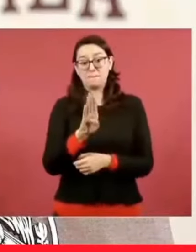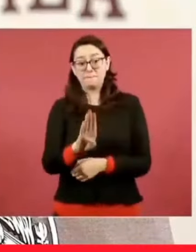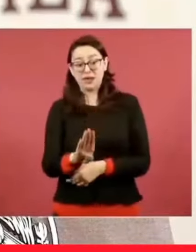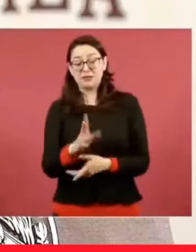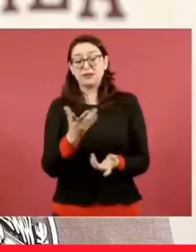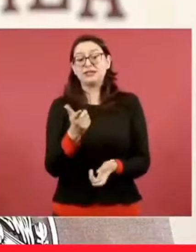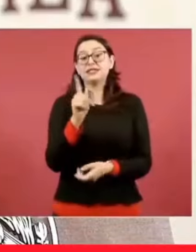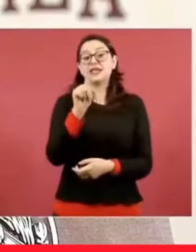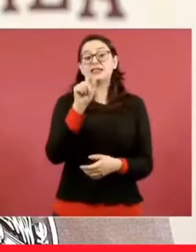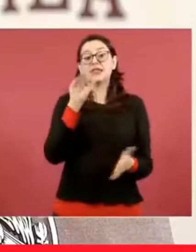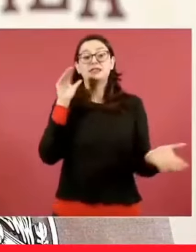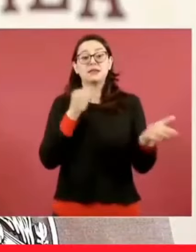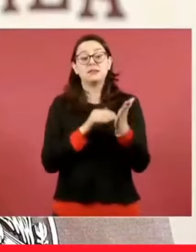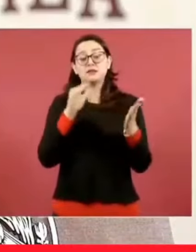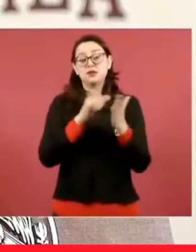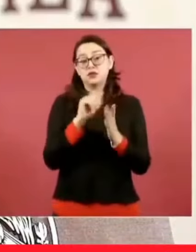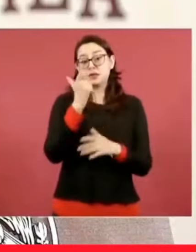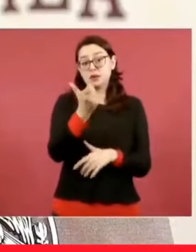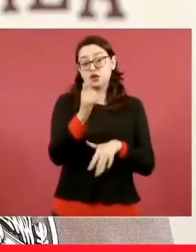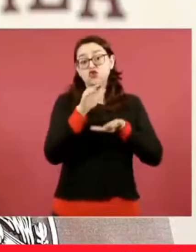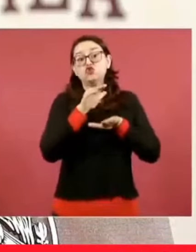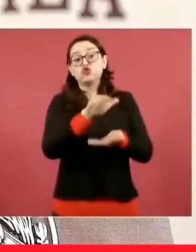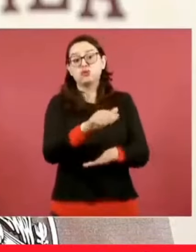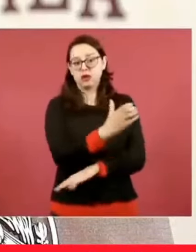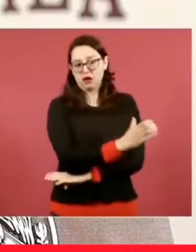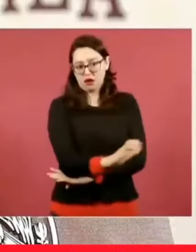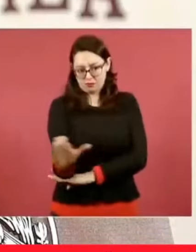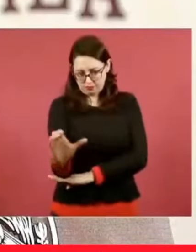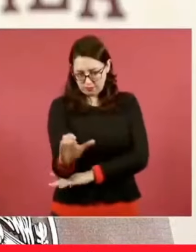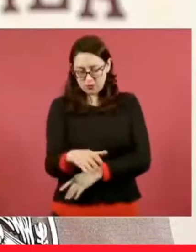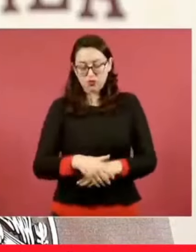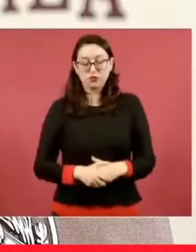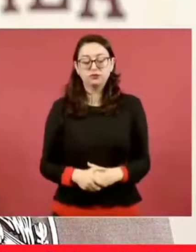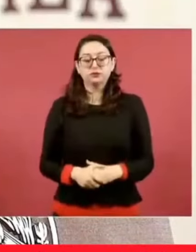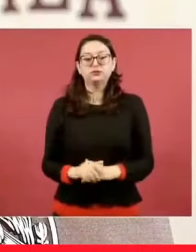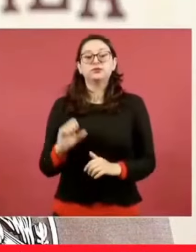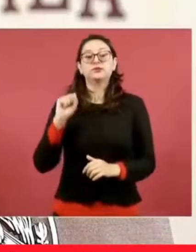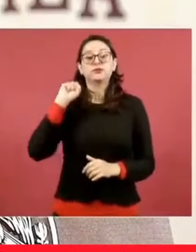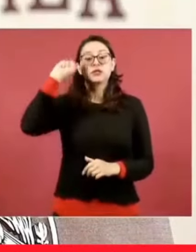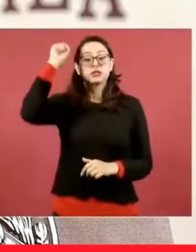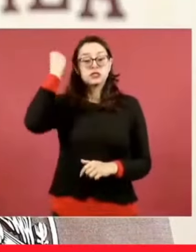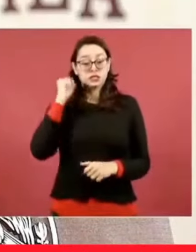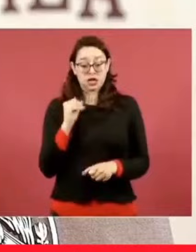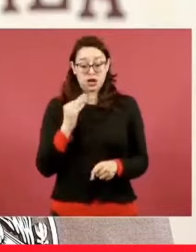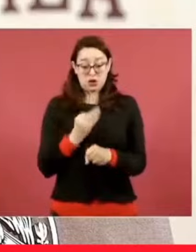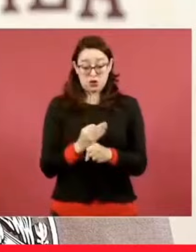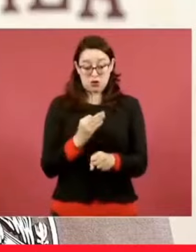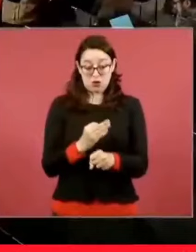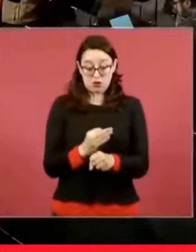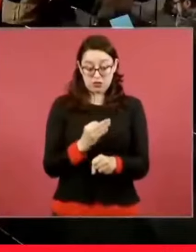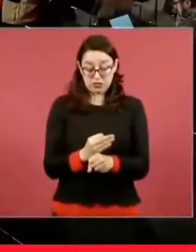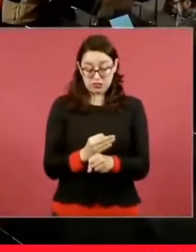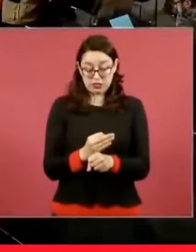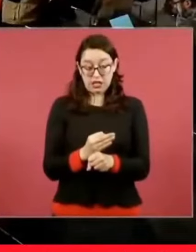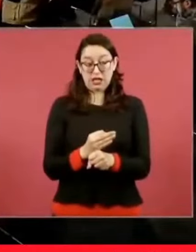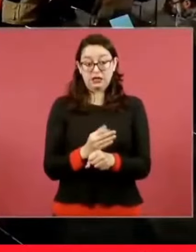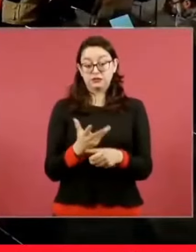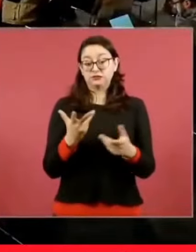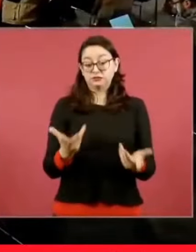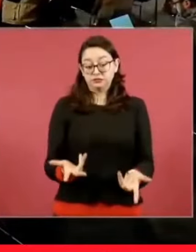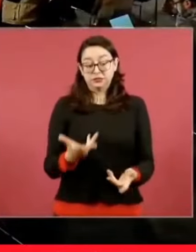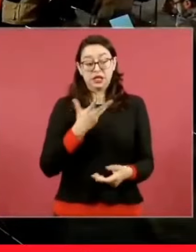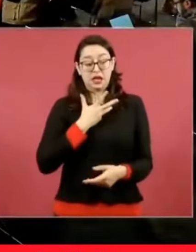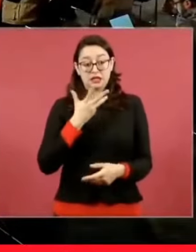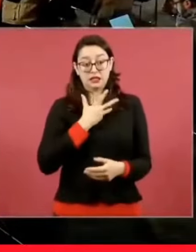mil millones de pesos. El estado de Sinaloa cuenta actualmente, antes de la presa Santa María, con 11